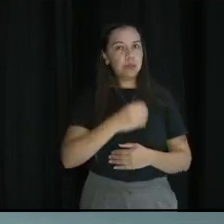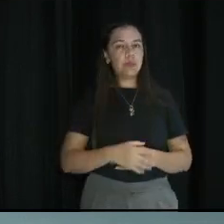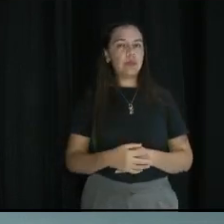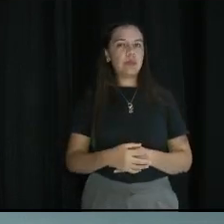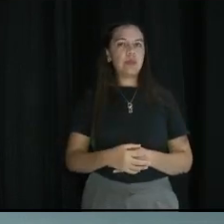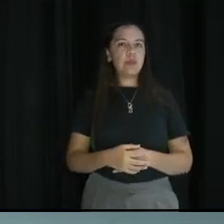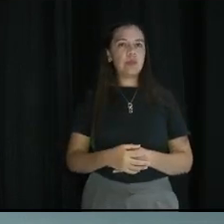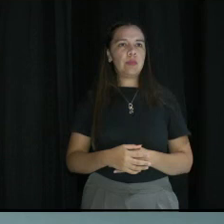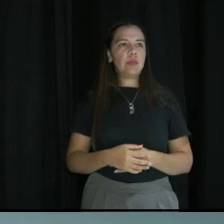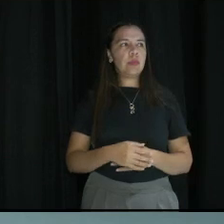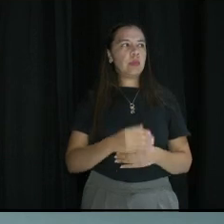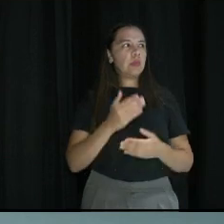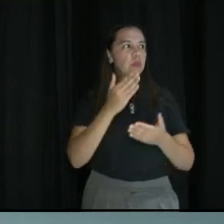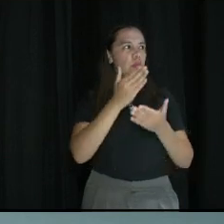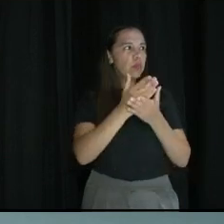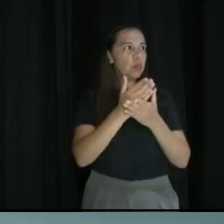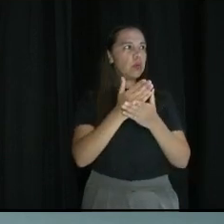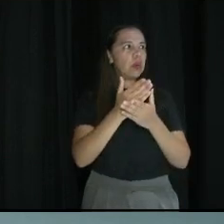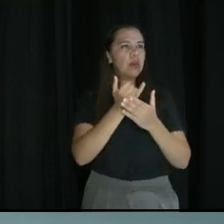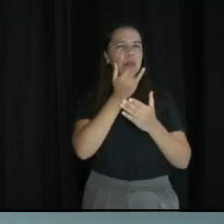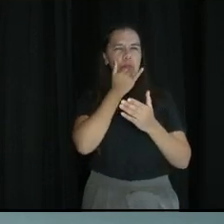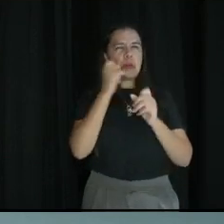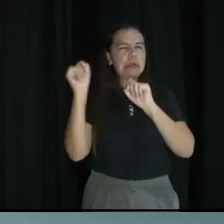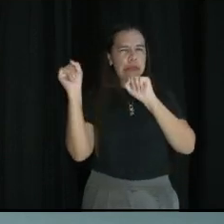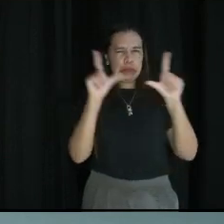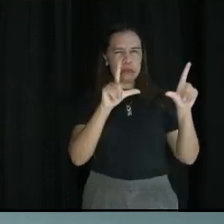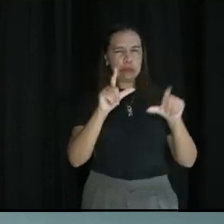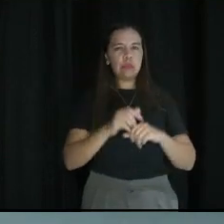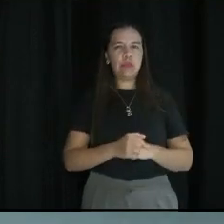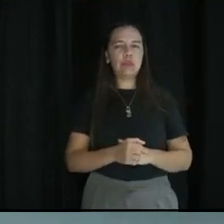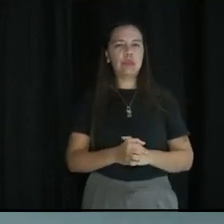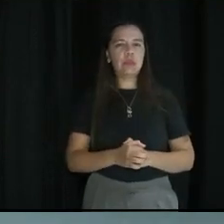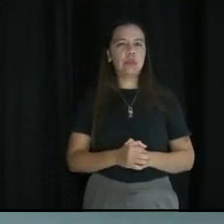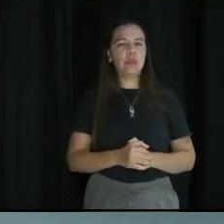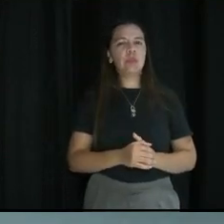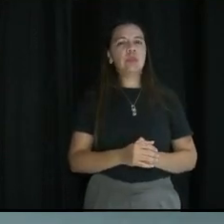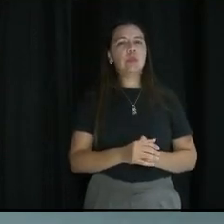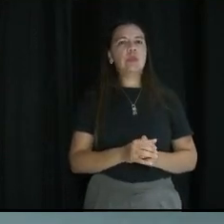¿Me puedes proporcionar la próxima diapositiva, por favor?